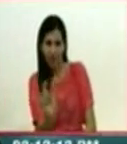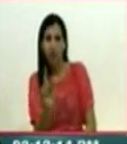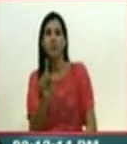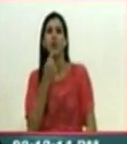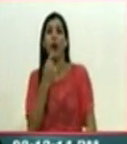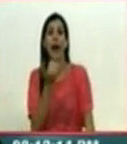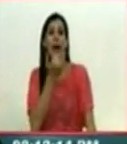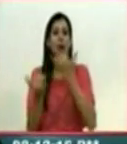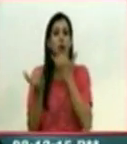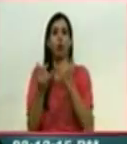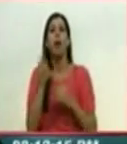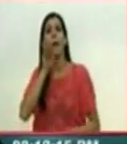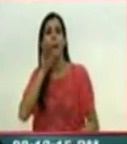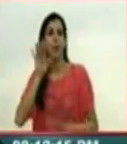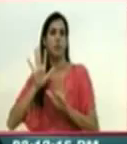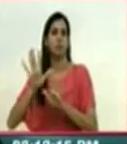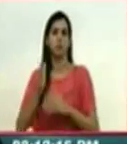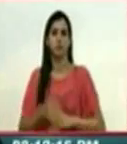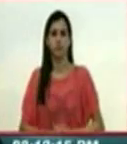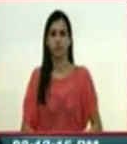grave error diplomático.